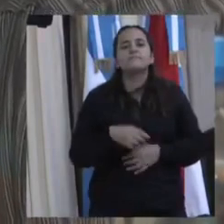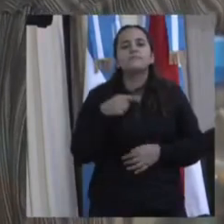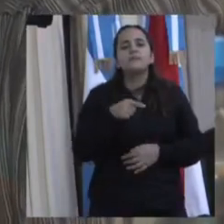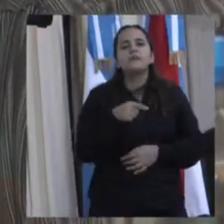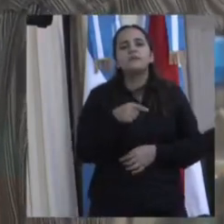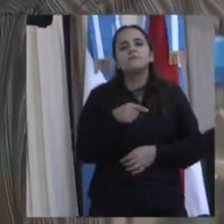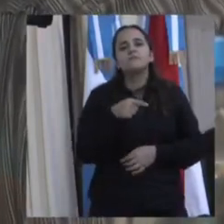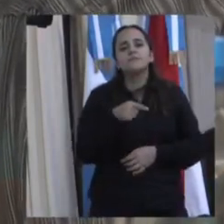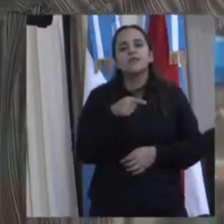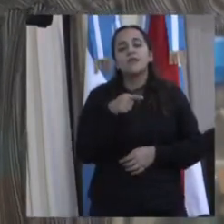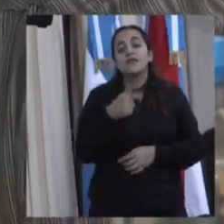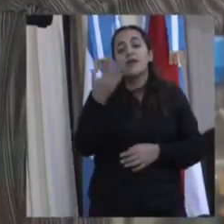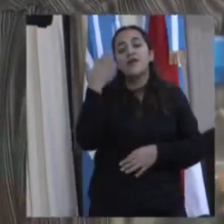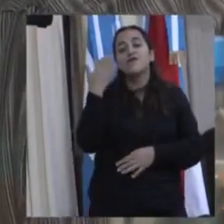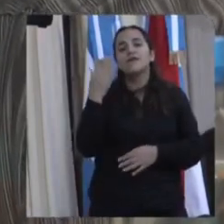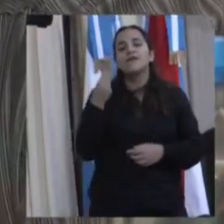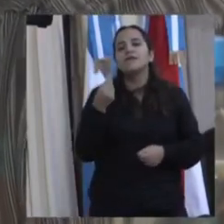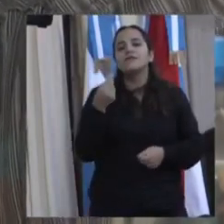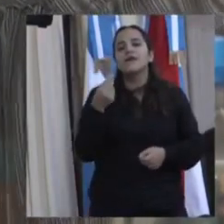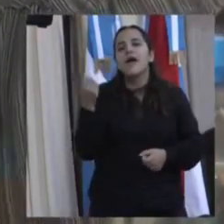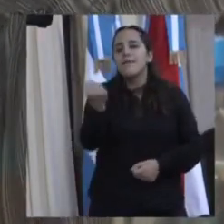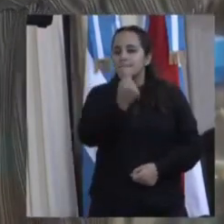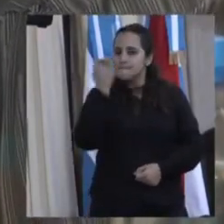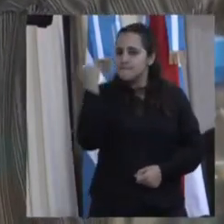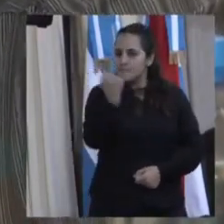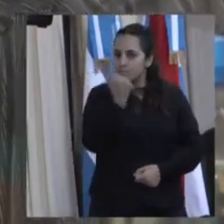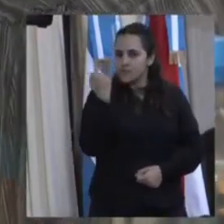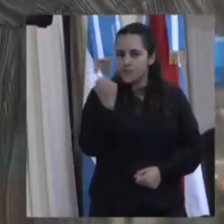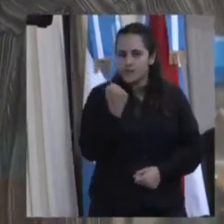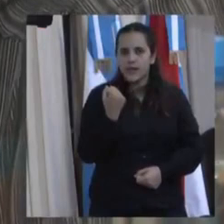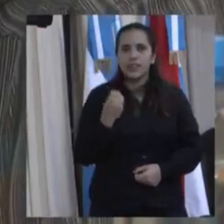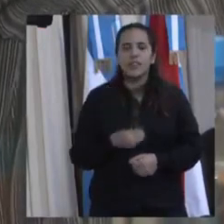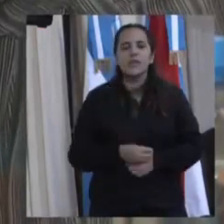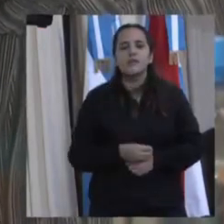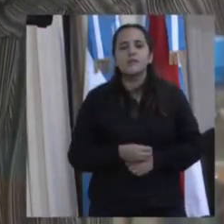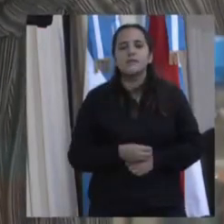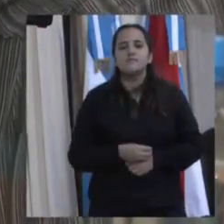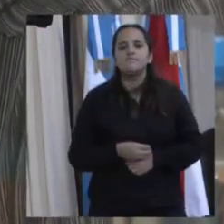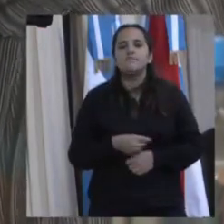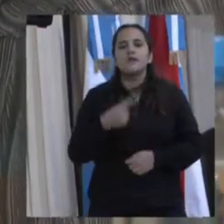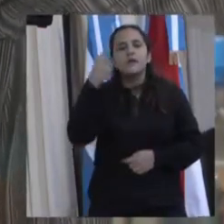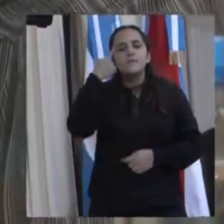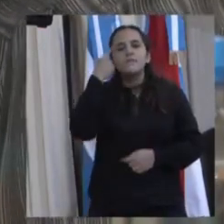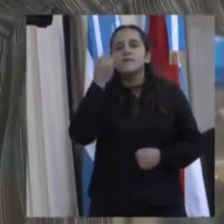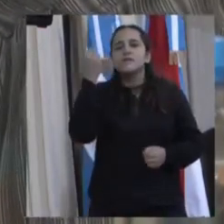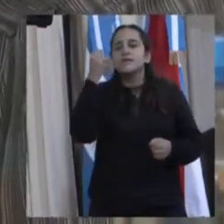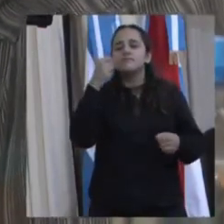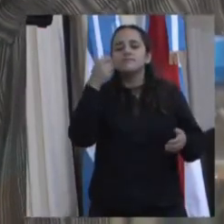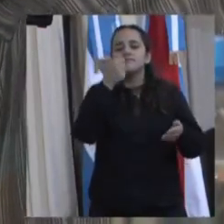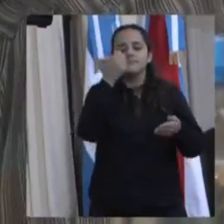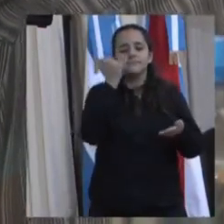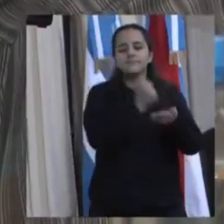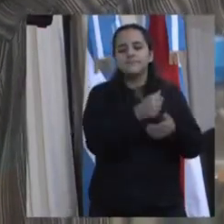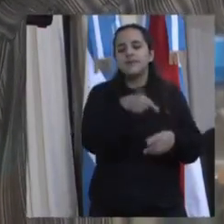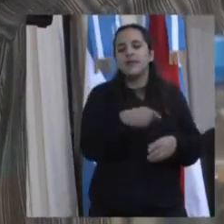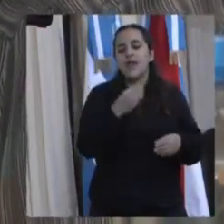financiamiento. Esa conferencia cumple un papel central porque instala esta idea, digamos, de la importancia de la